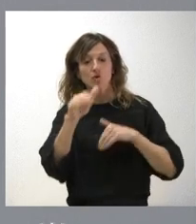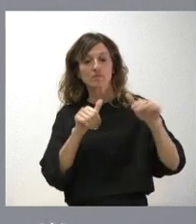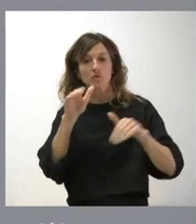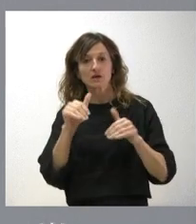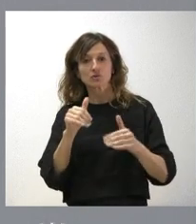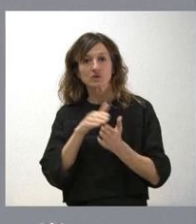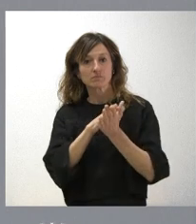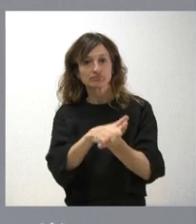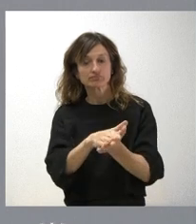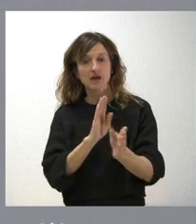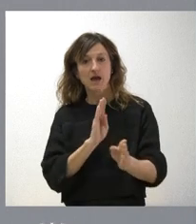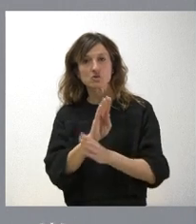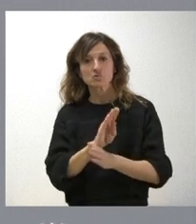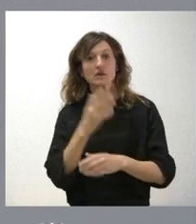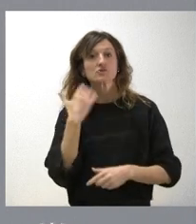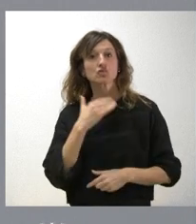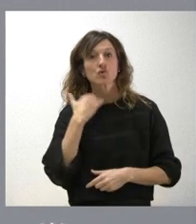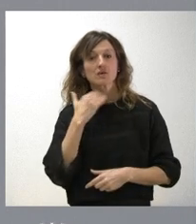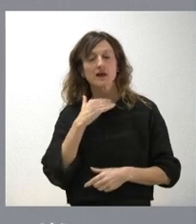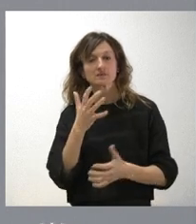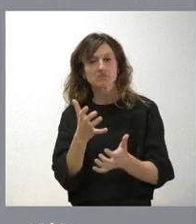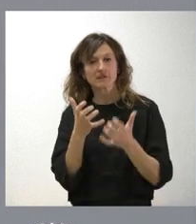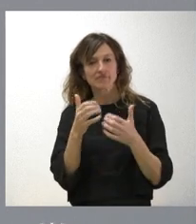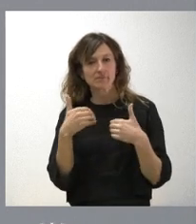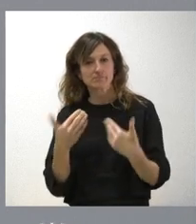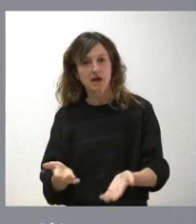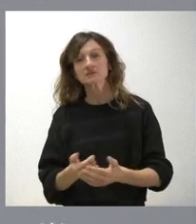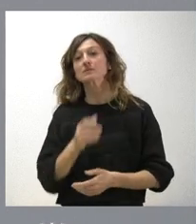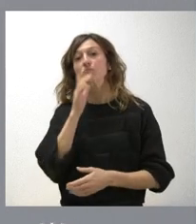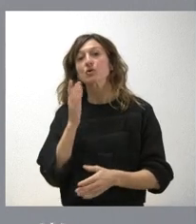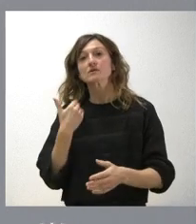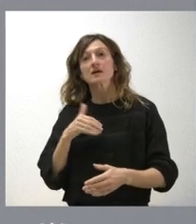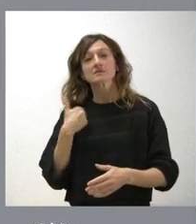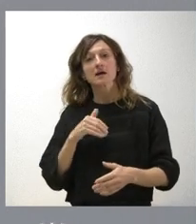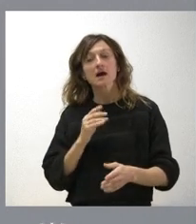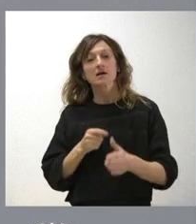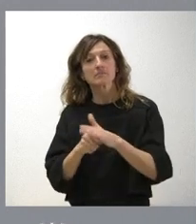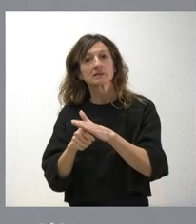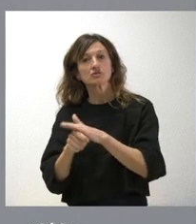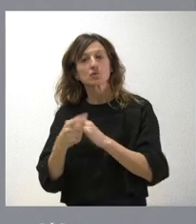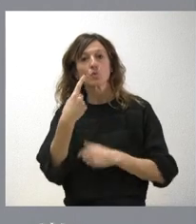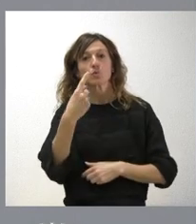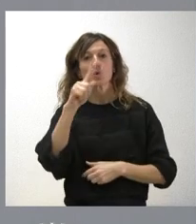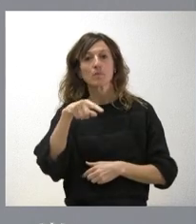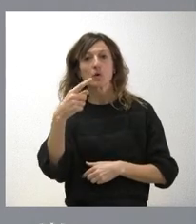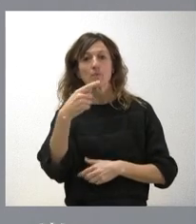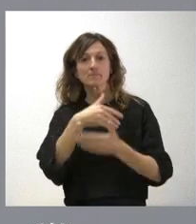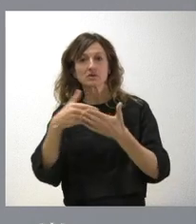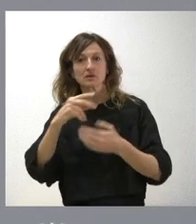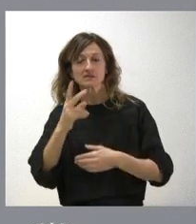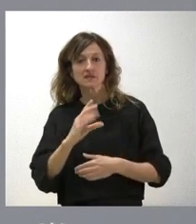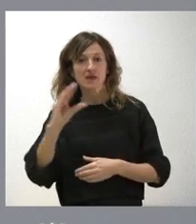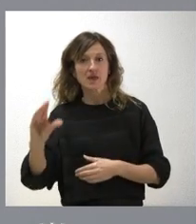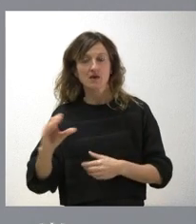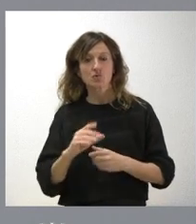ayudas creo que Sas de las provincias más beneficiadas en este caso porque han recibido estas inversiones 1,1 millones de euros el volumen total de